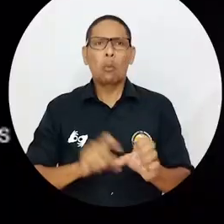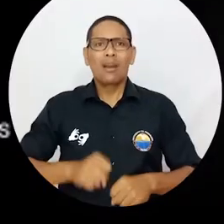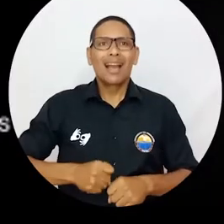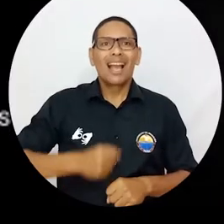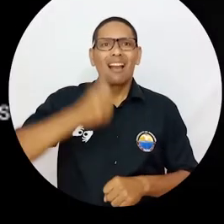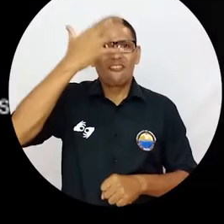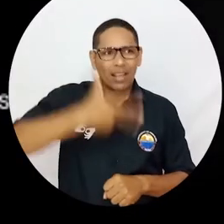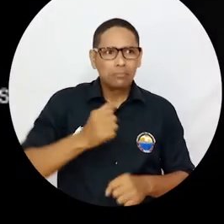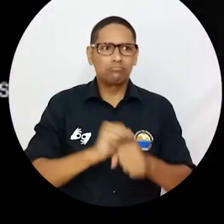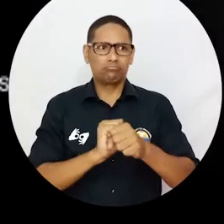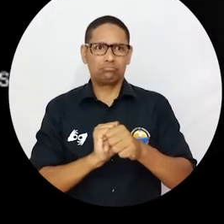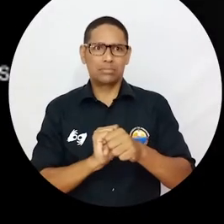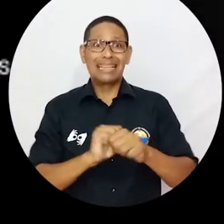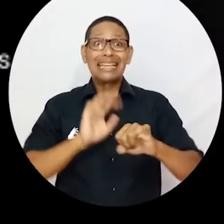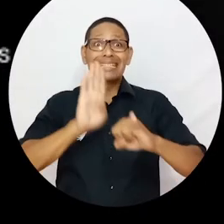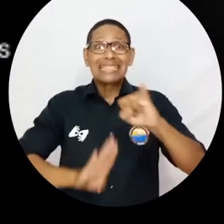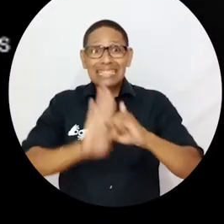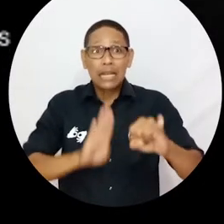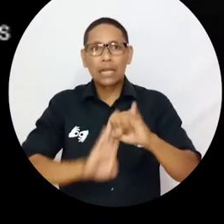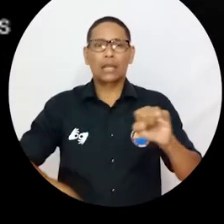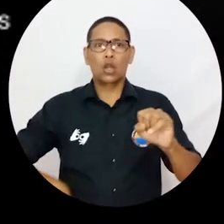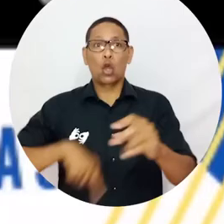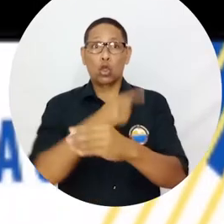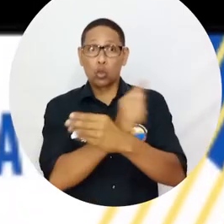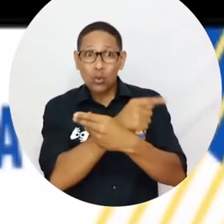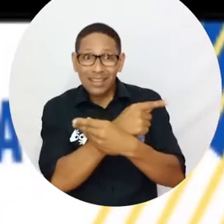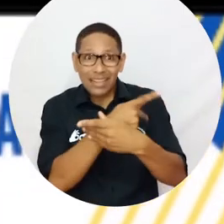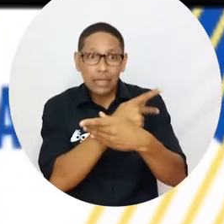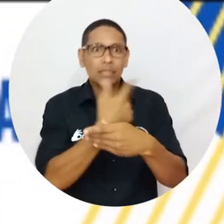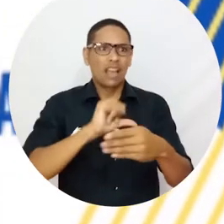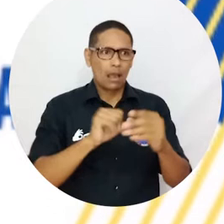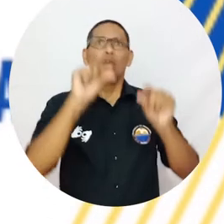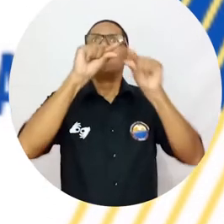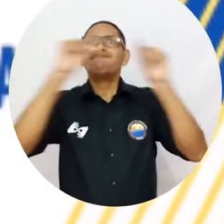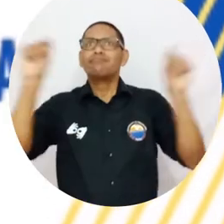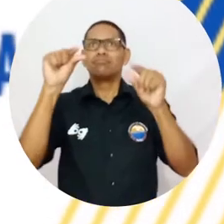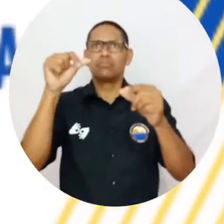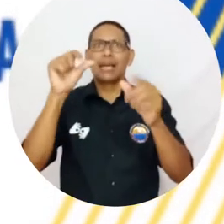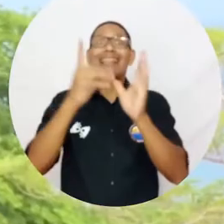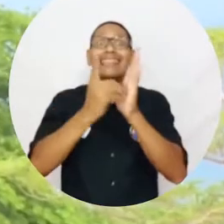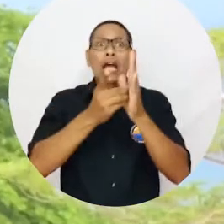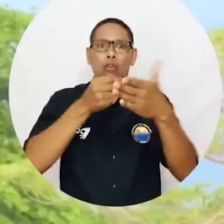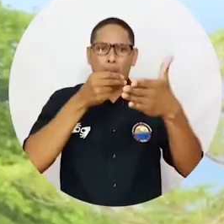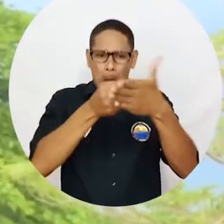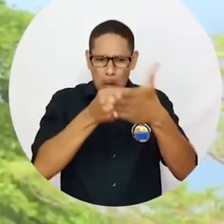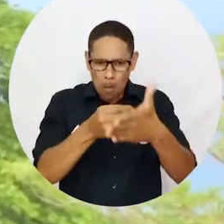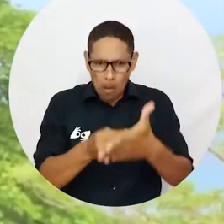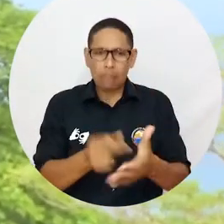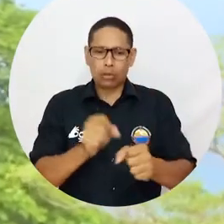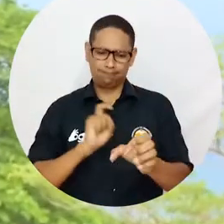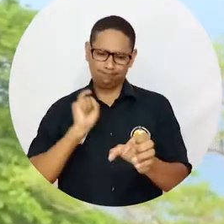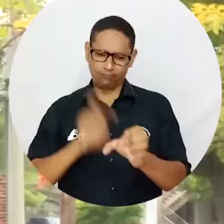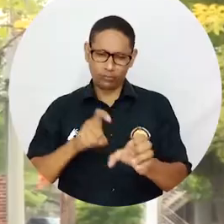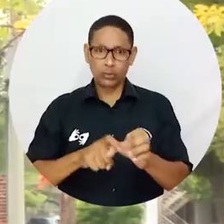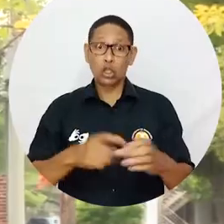sociales. Aparecemos como ASOCEDUM en Instagram y en Twitter. Están publicados los links que hay que llenar y proceder al ingreso de las personas